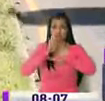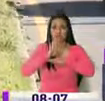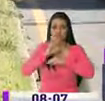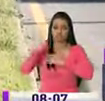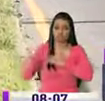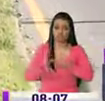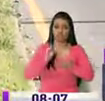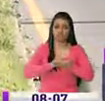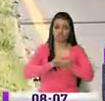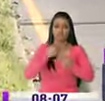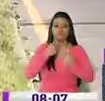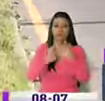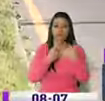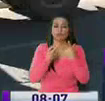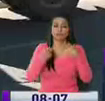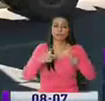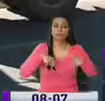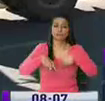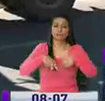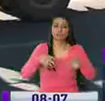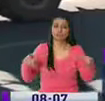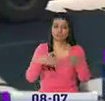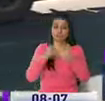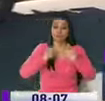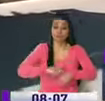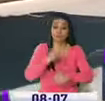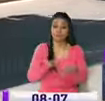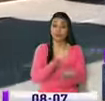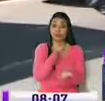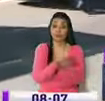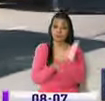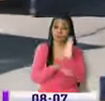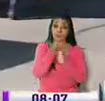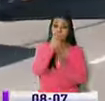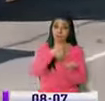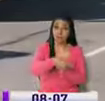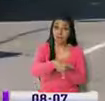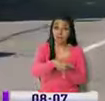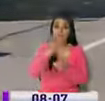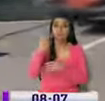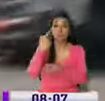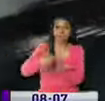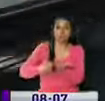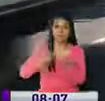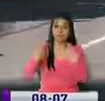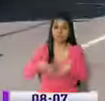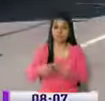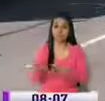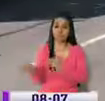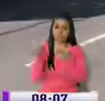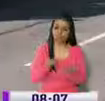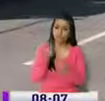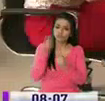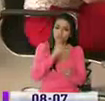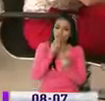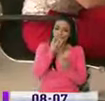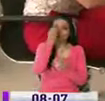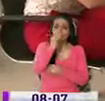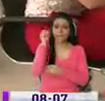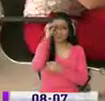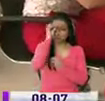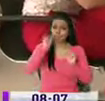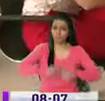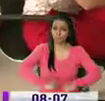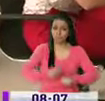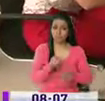incluir en diálogos a los transportistas para que así, en la propuesta de aumento que espera su segundo debate, se incluyan sus puntos de vista. En